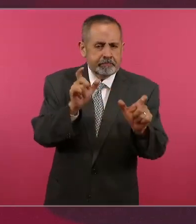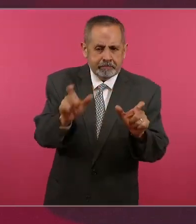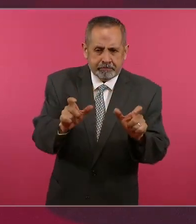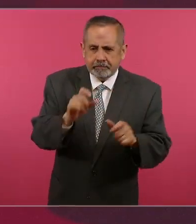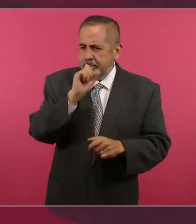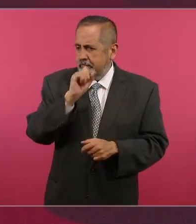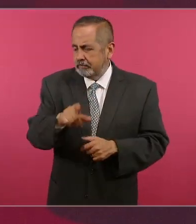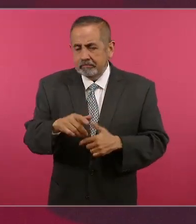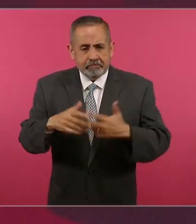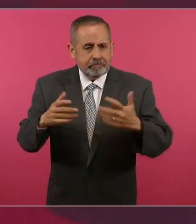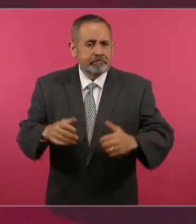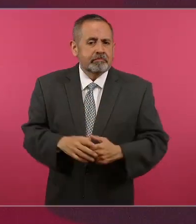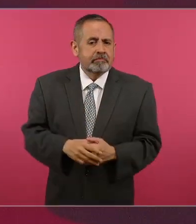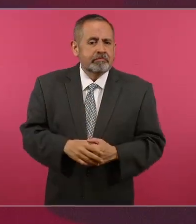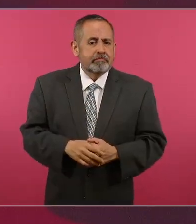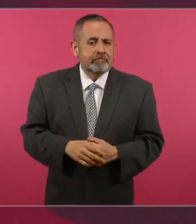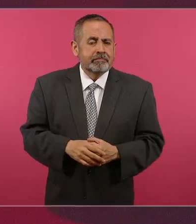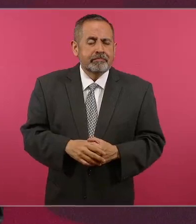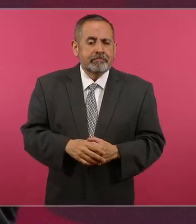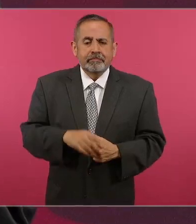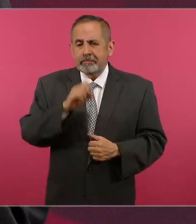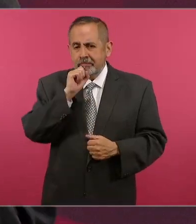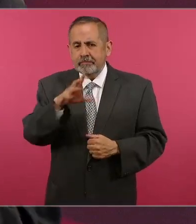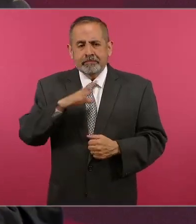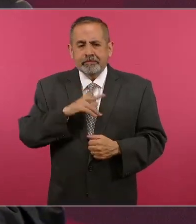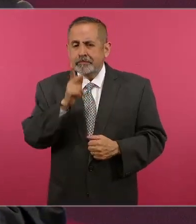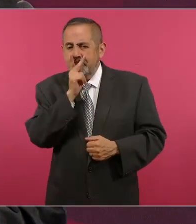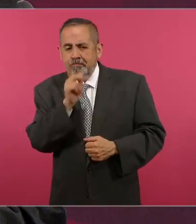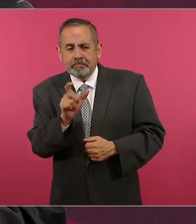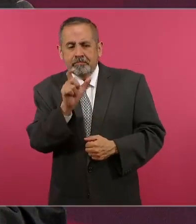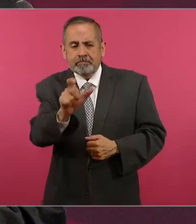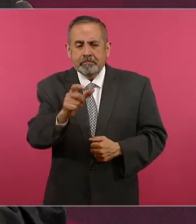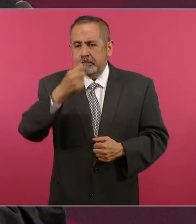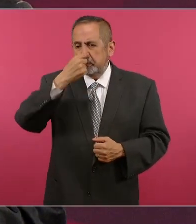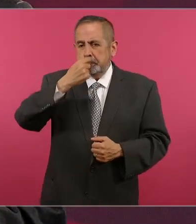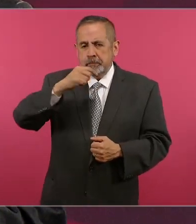referencia al nazismo,